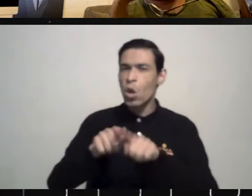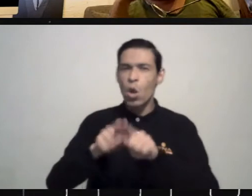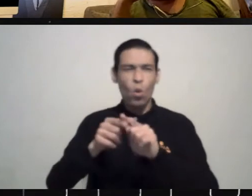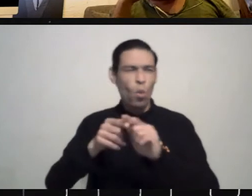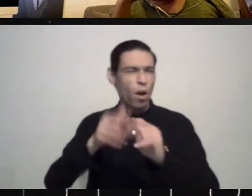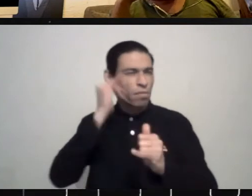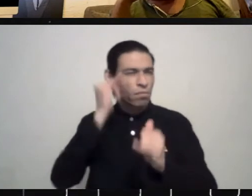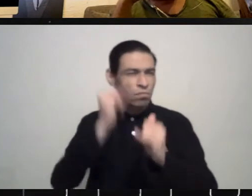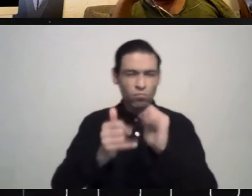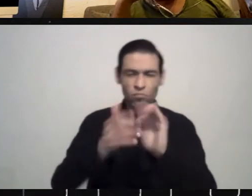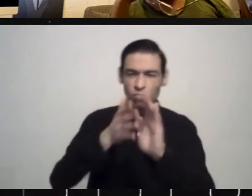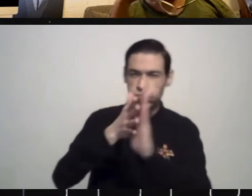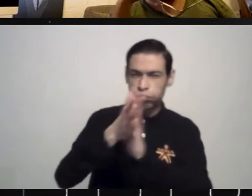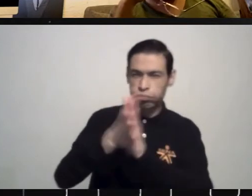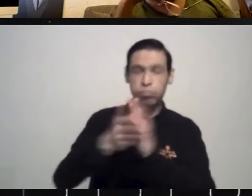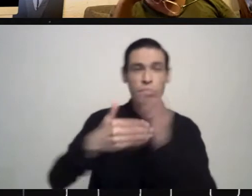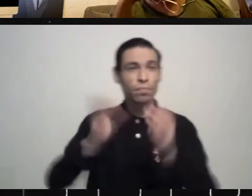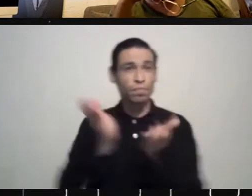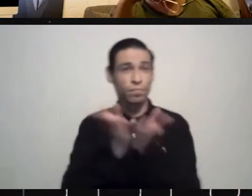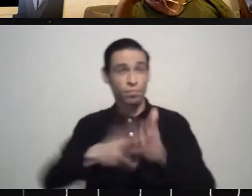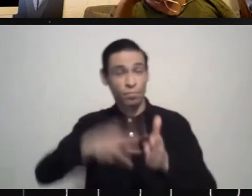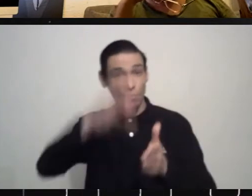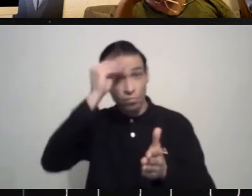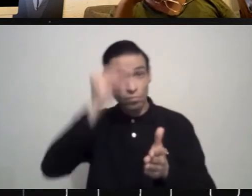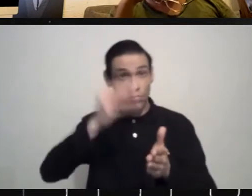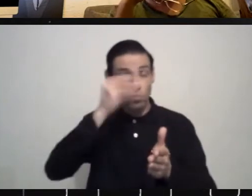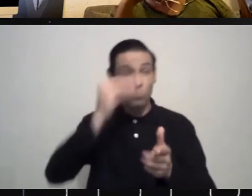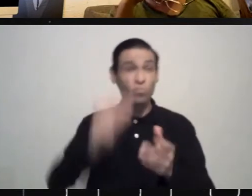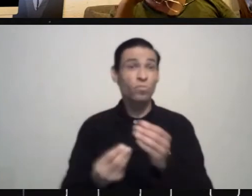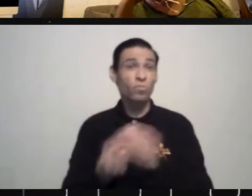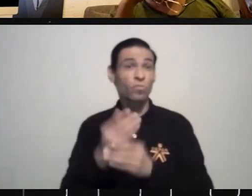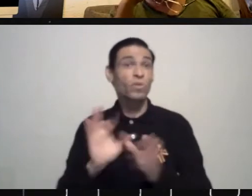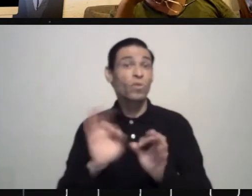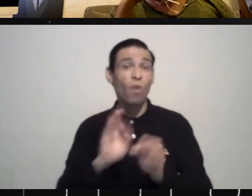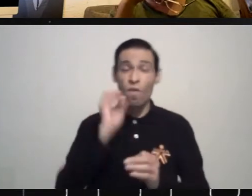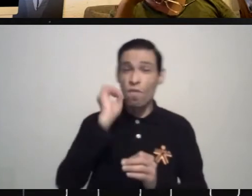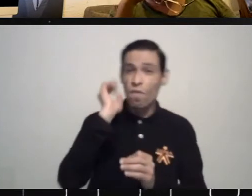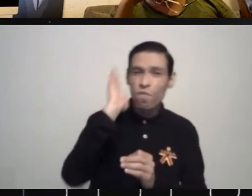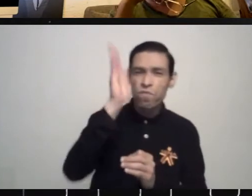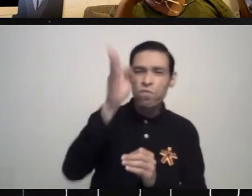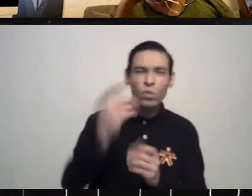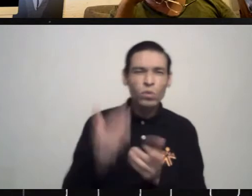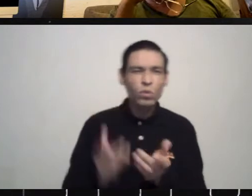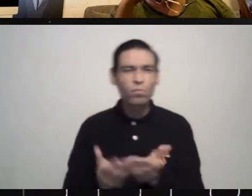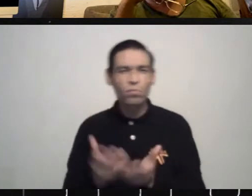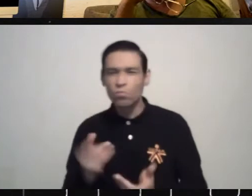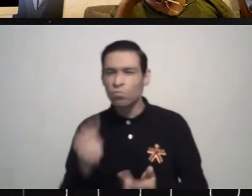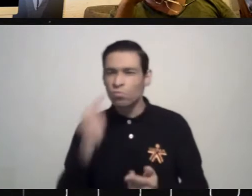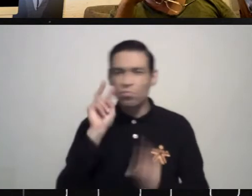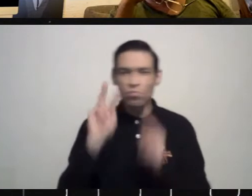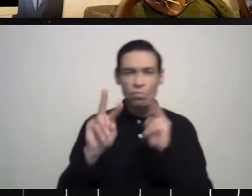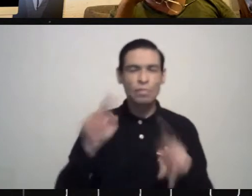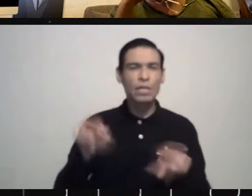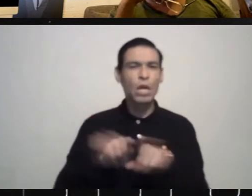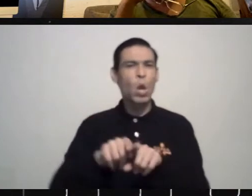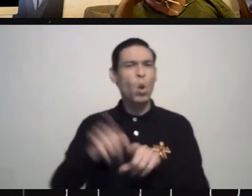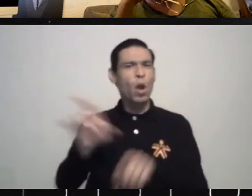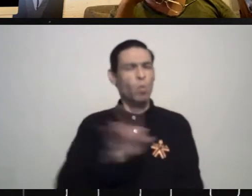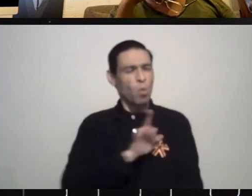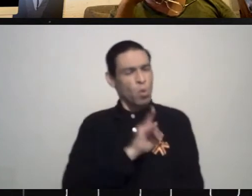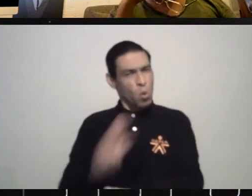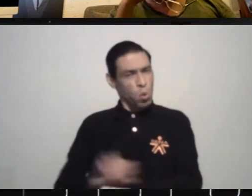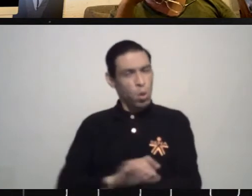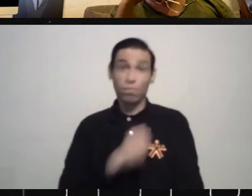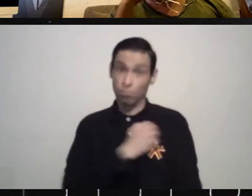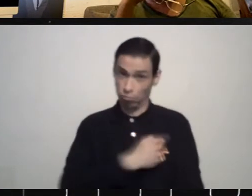hoy y sobre todo a estos estudiantes realizadores o futuros realizadores, pues que ven en ustedes dos figuras inspiracionales. Entonces,